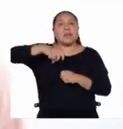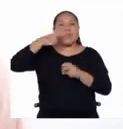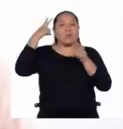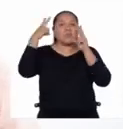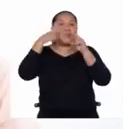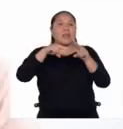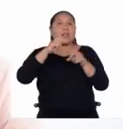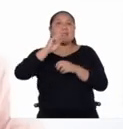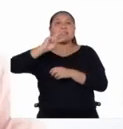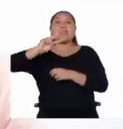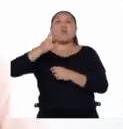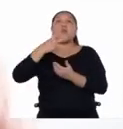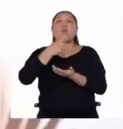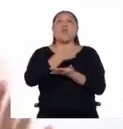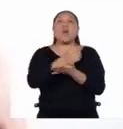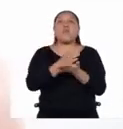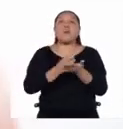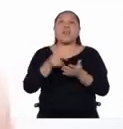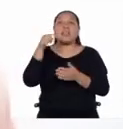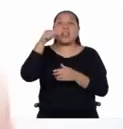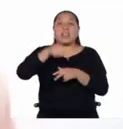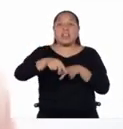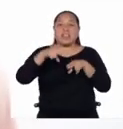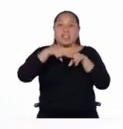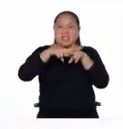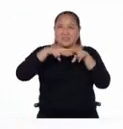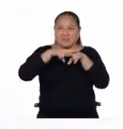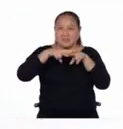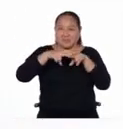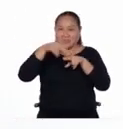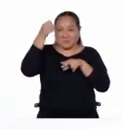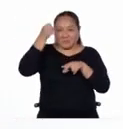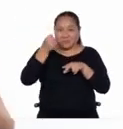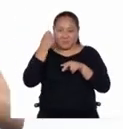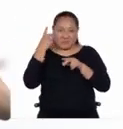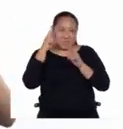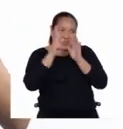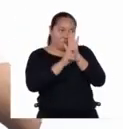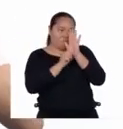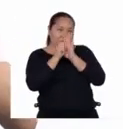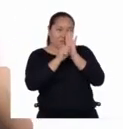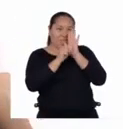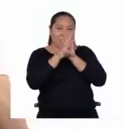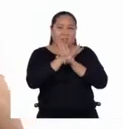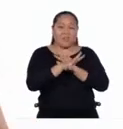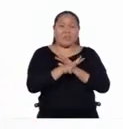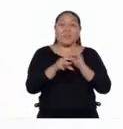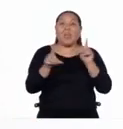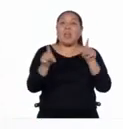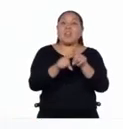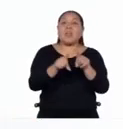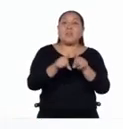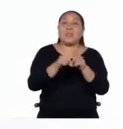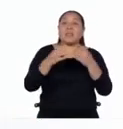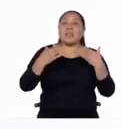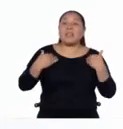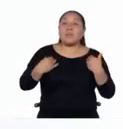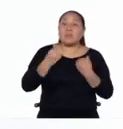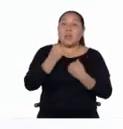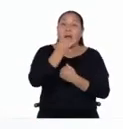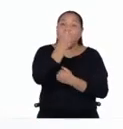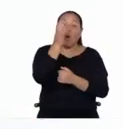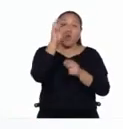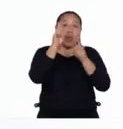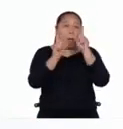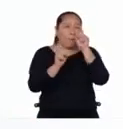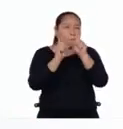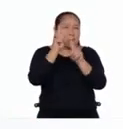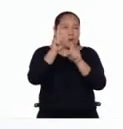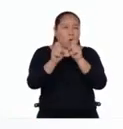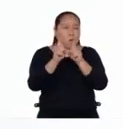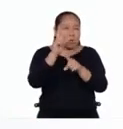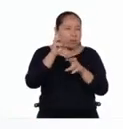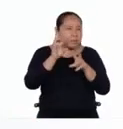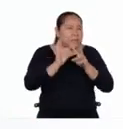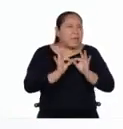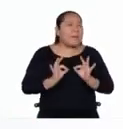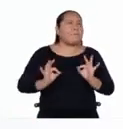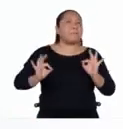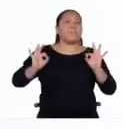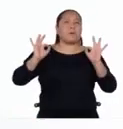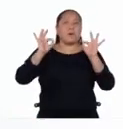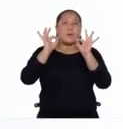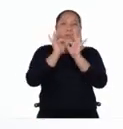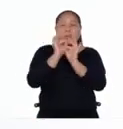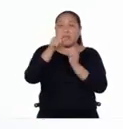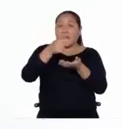parte de este ferroviario video. Además de ello, tenemos algunas preguntas claves que te